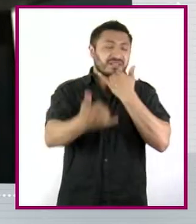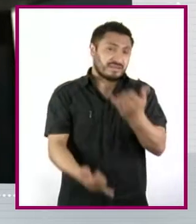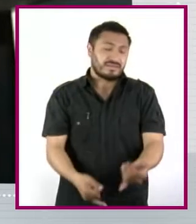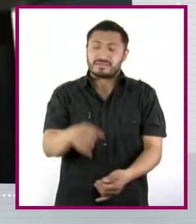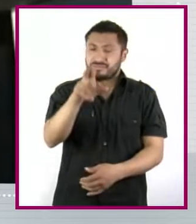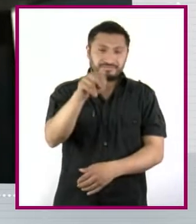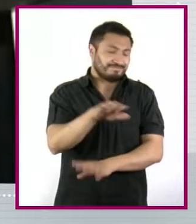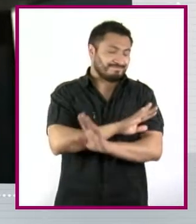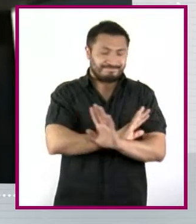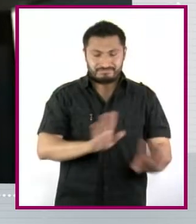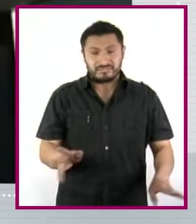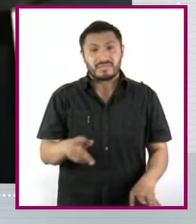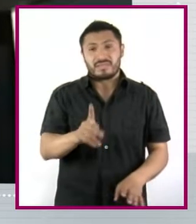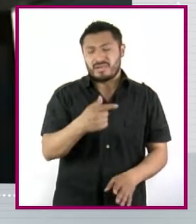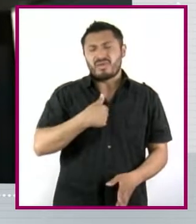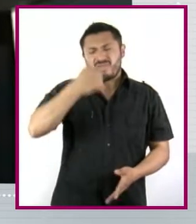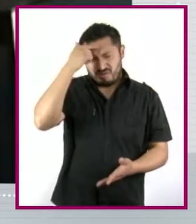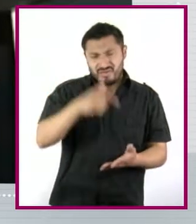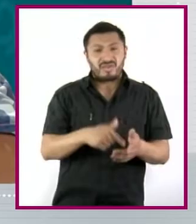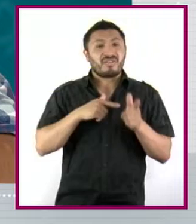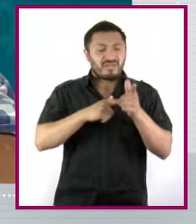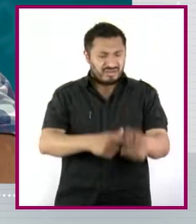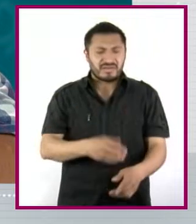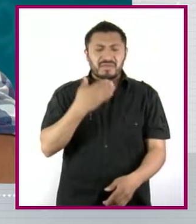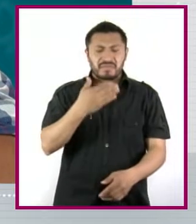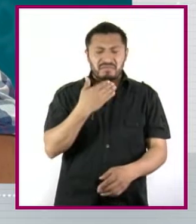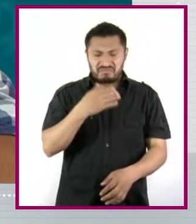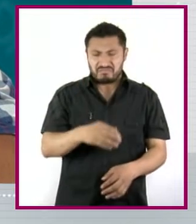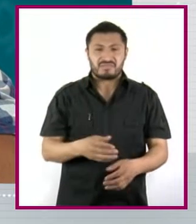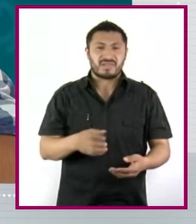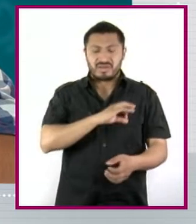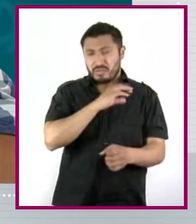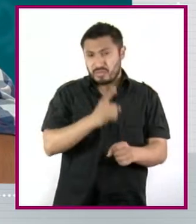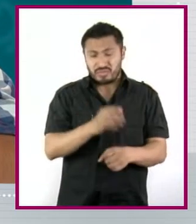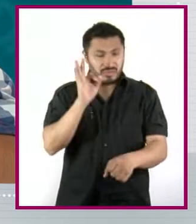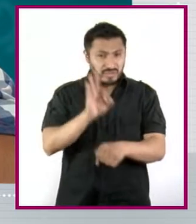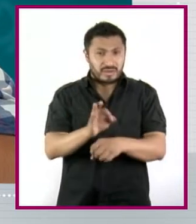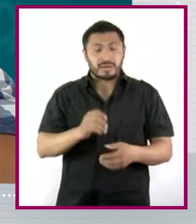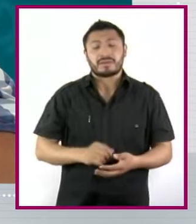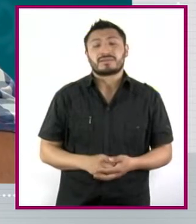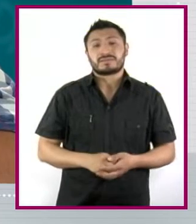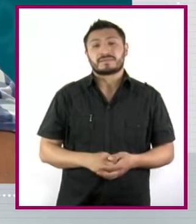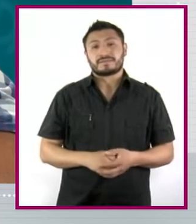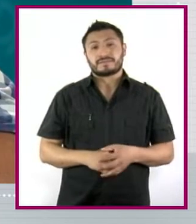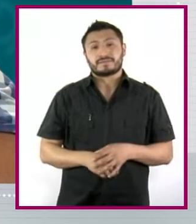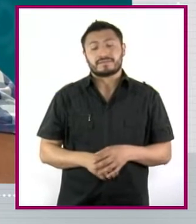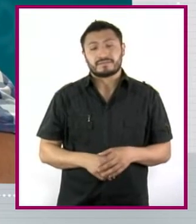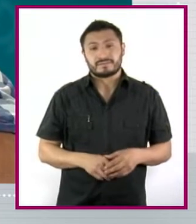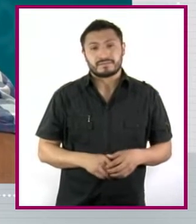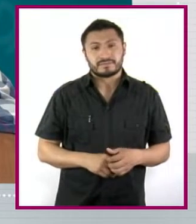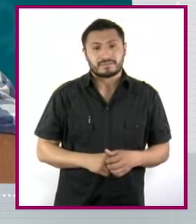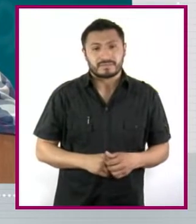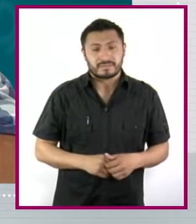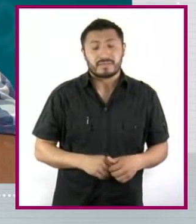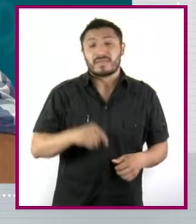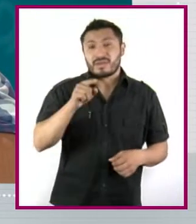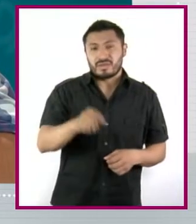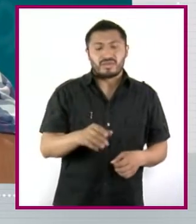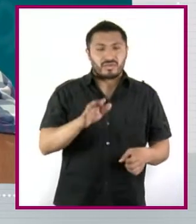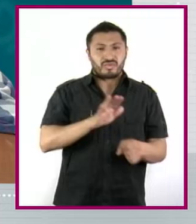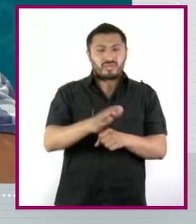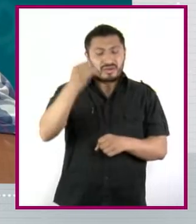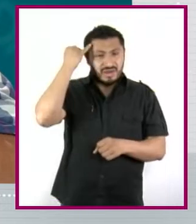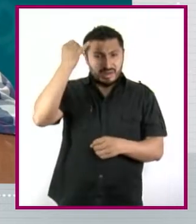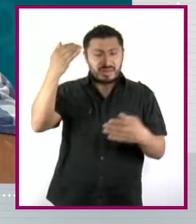y creo que siguen siendo una gran opción. ¿Qué opinas de las versiones que aseguran que ciertos grupos comunitarios de autodefensas